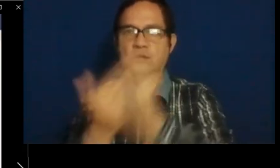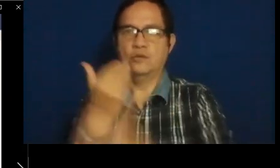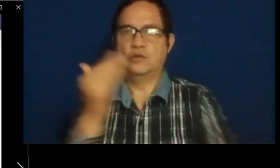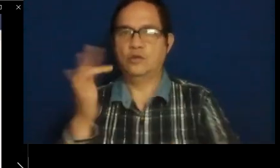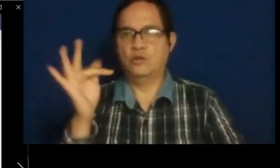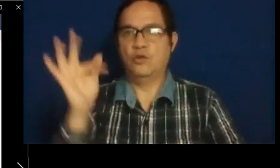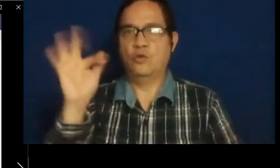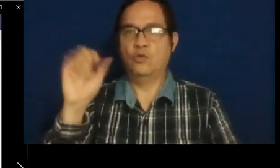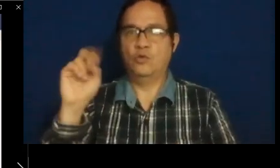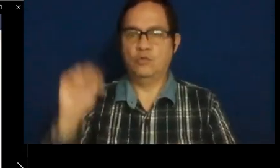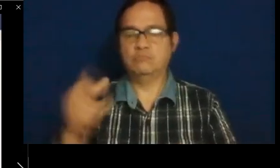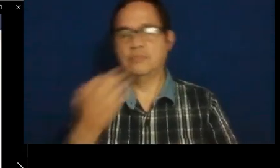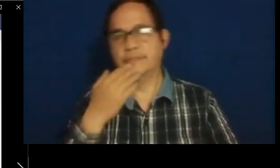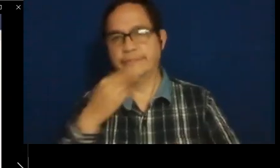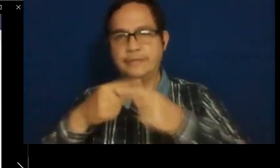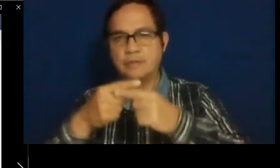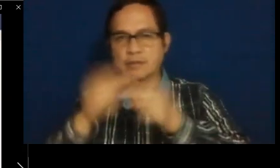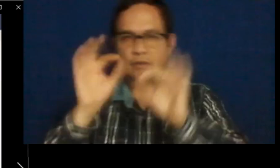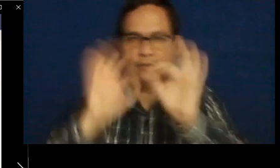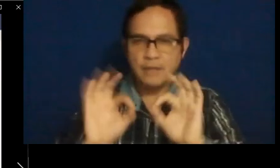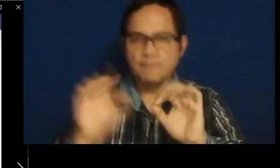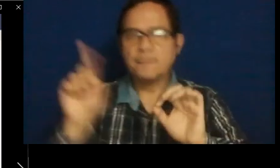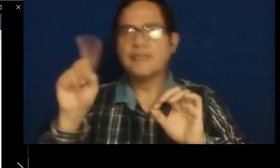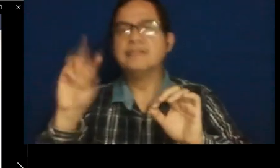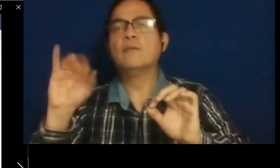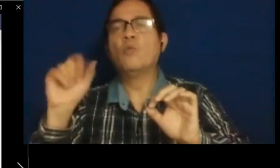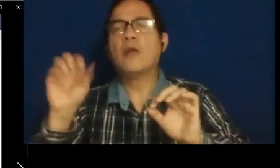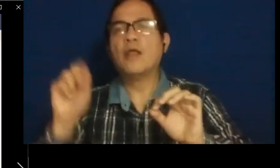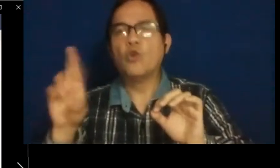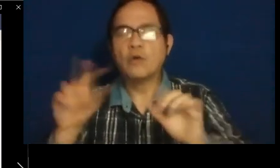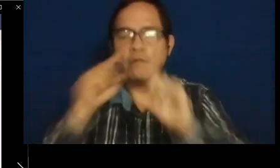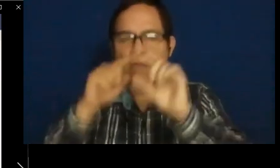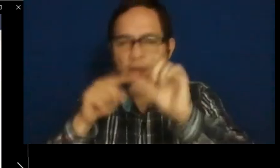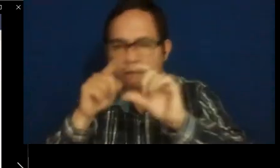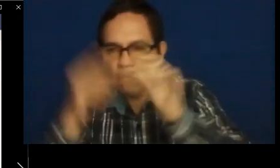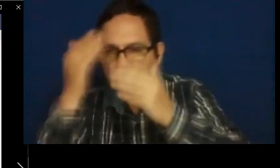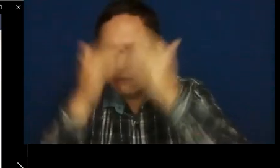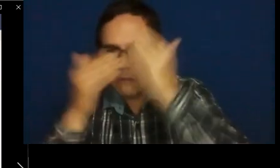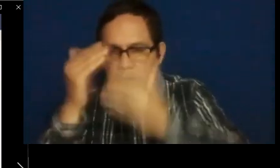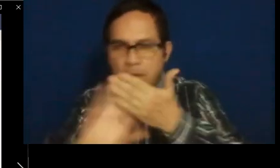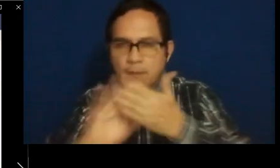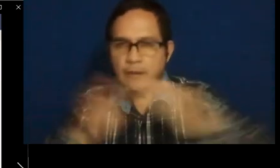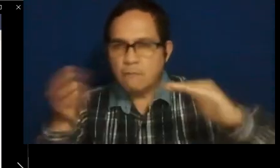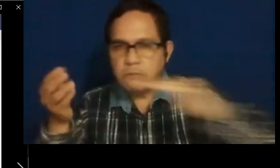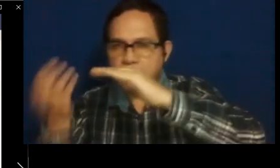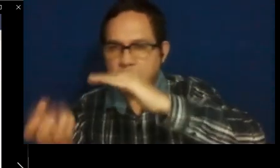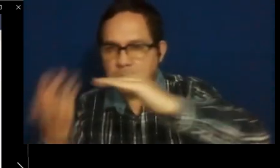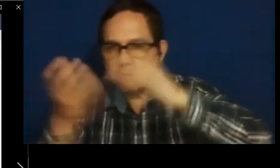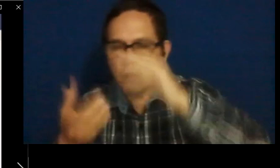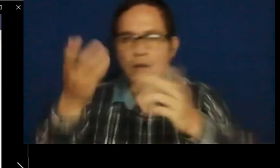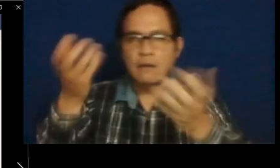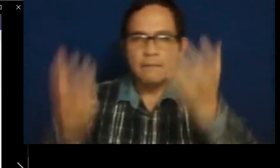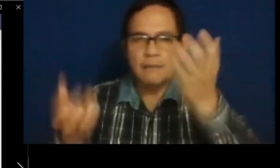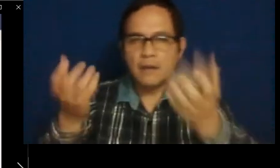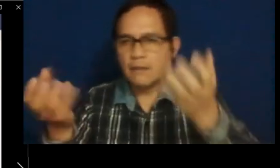simulador para posteriormente analizar los datos, obtener unas ecuaciones. Posteriormente vamos a revisar cuando las masas son